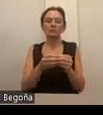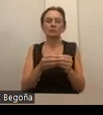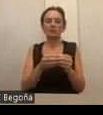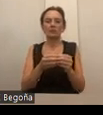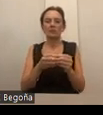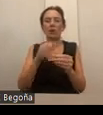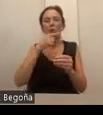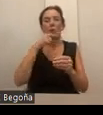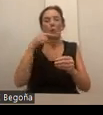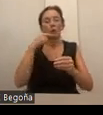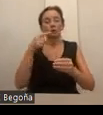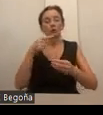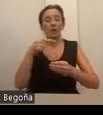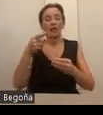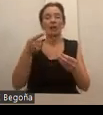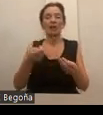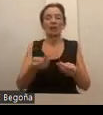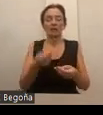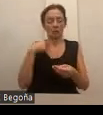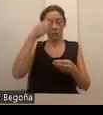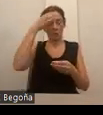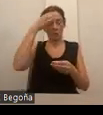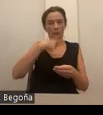glucosa que se absorbe, es decir, el cuerpo,